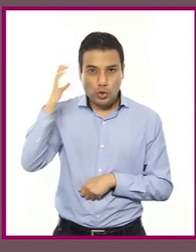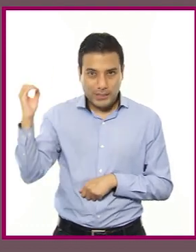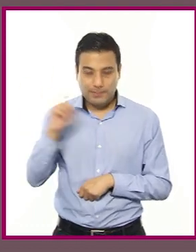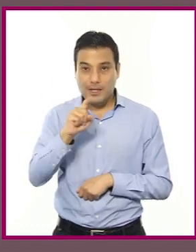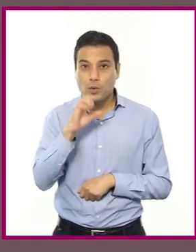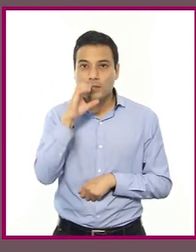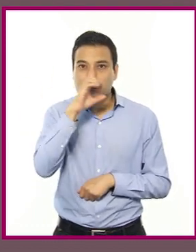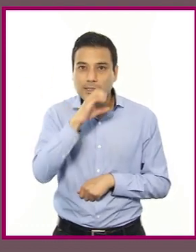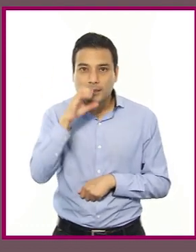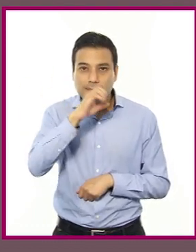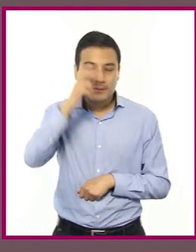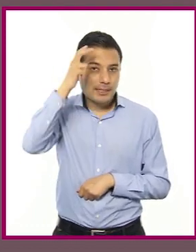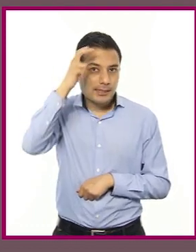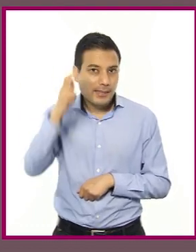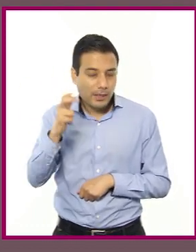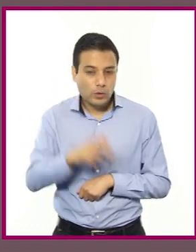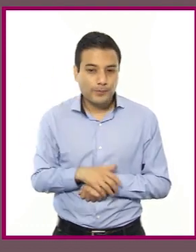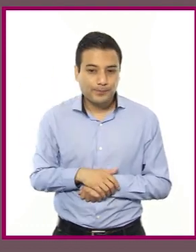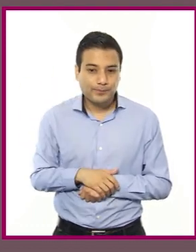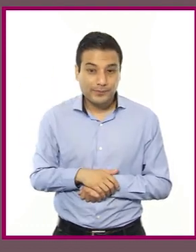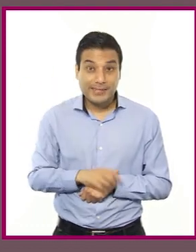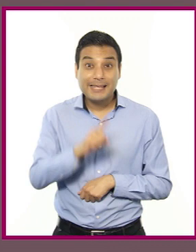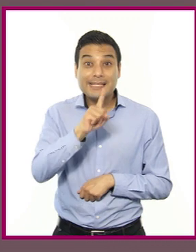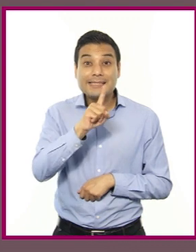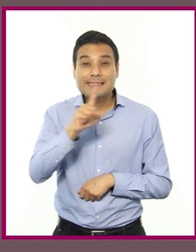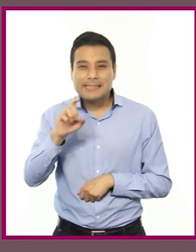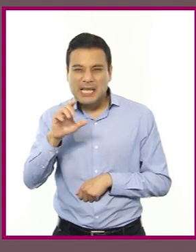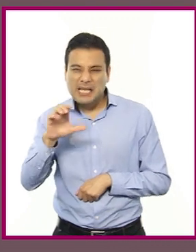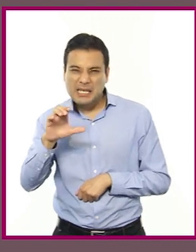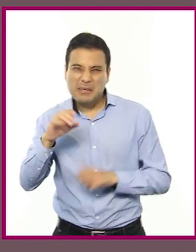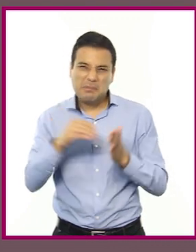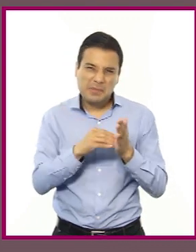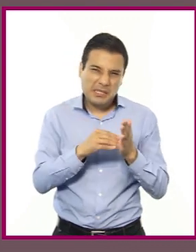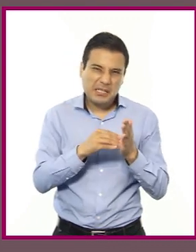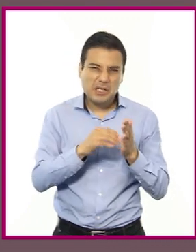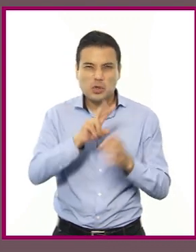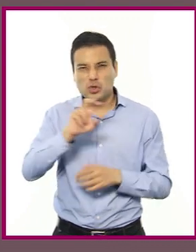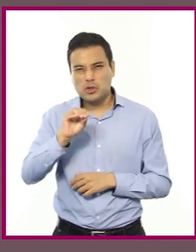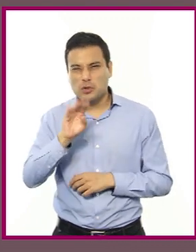e Hidalgo, donde se repartieron de 100.000 a